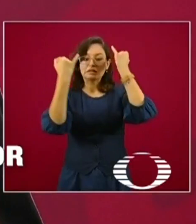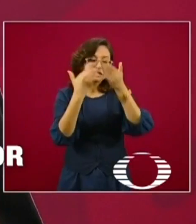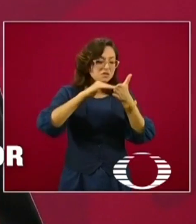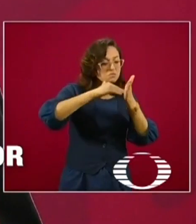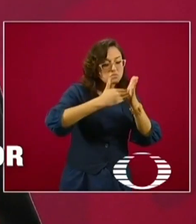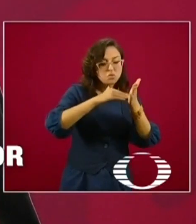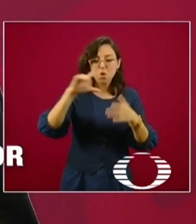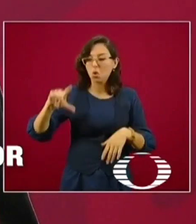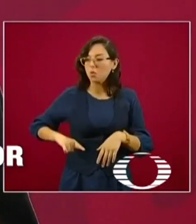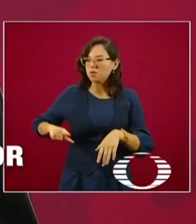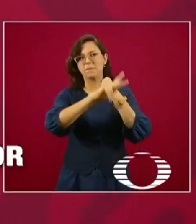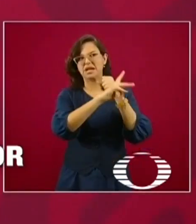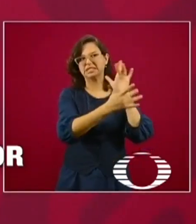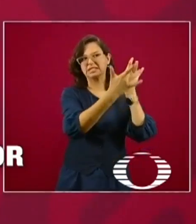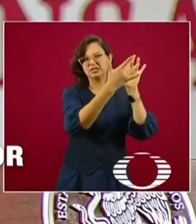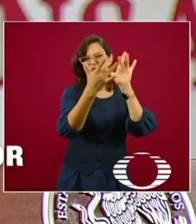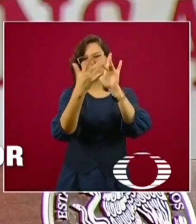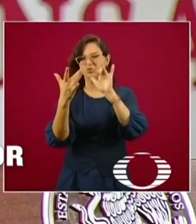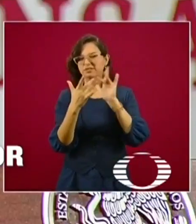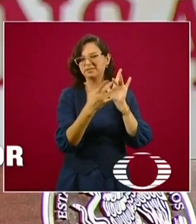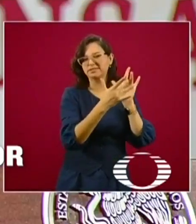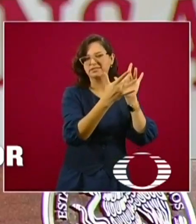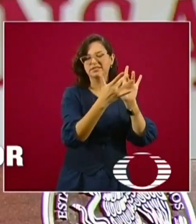debilitarnos políticamente hablando, como